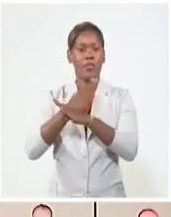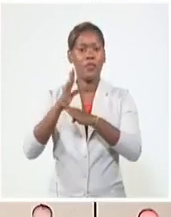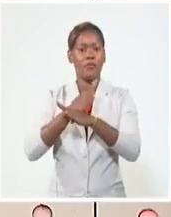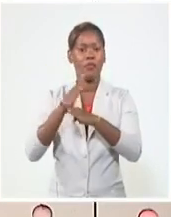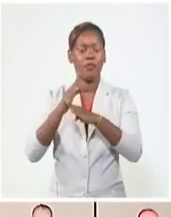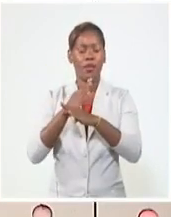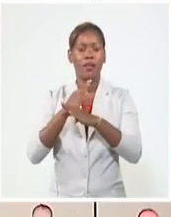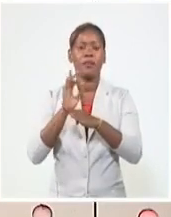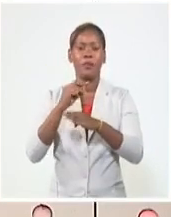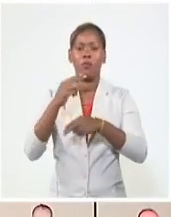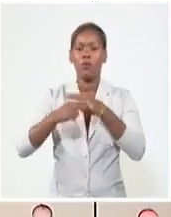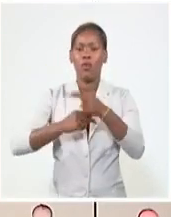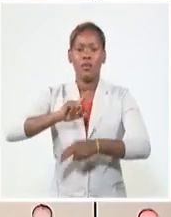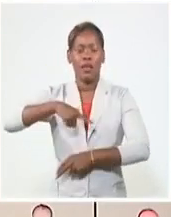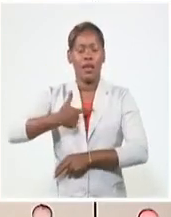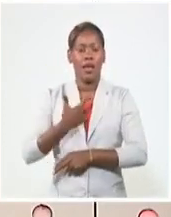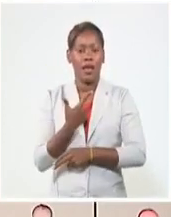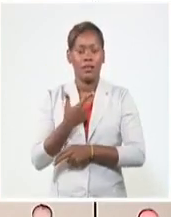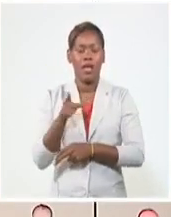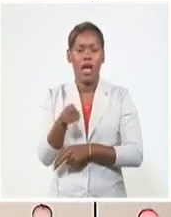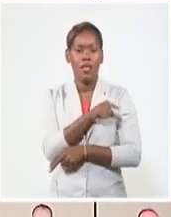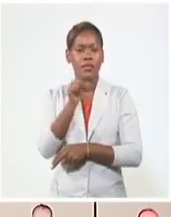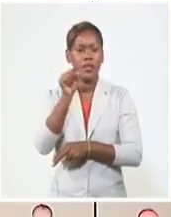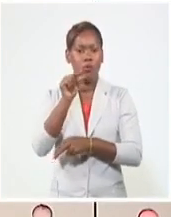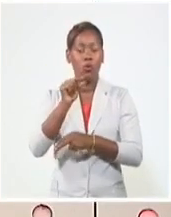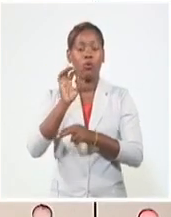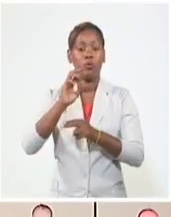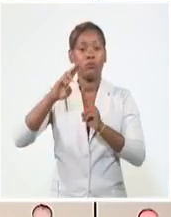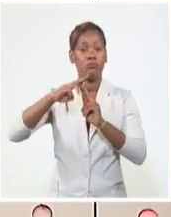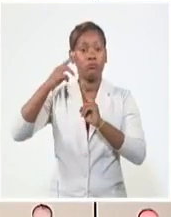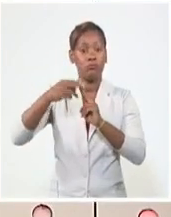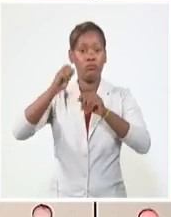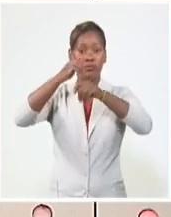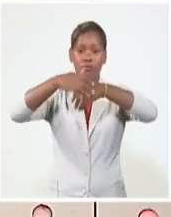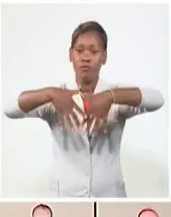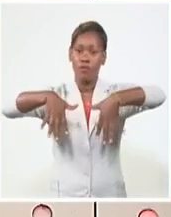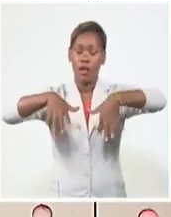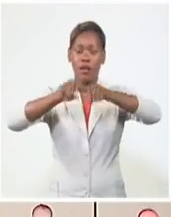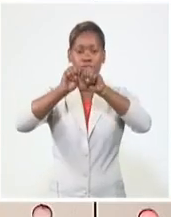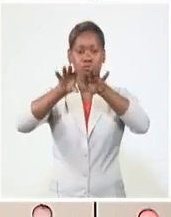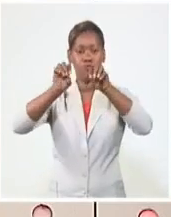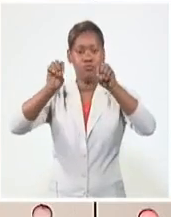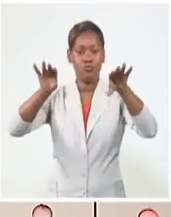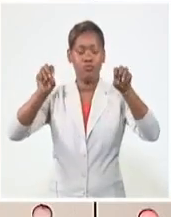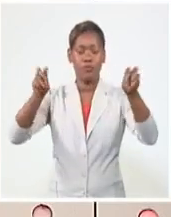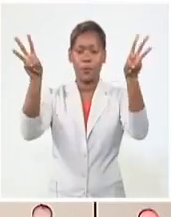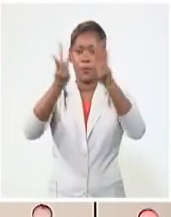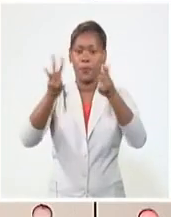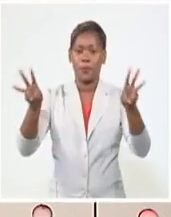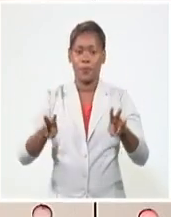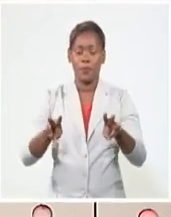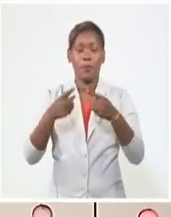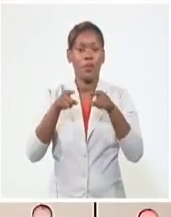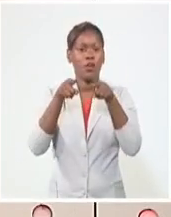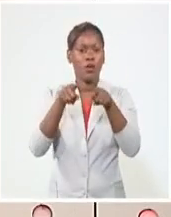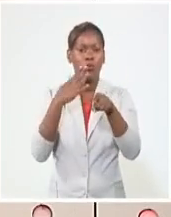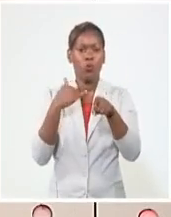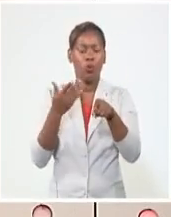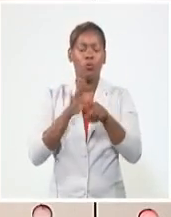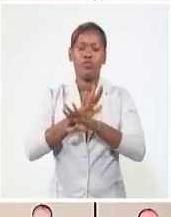a conocer recientemente en una gala desde la televisión local y las plataformas digitales. La cita del audiovisual, organizada desde